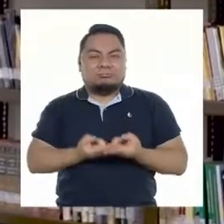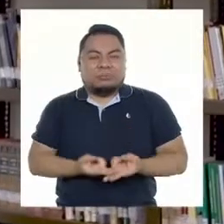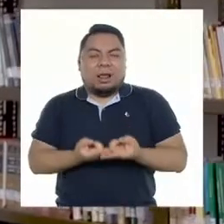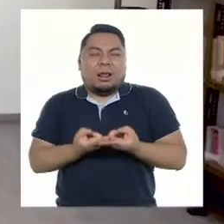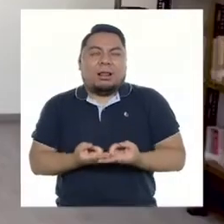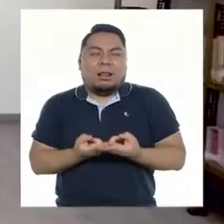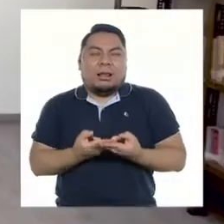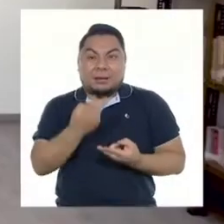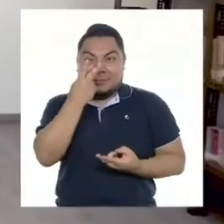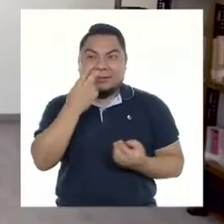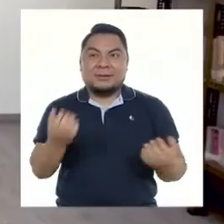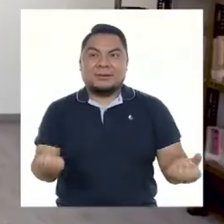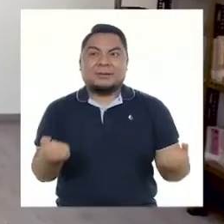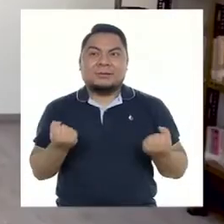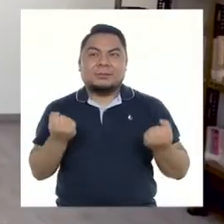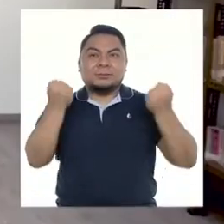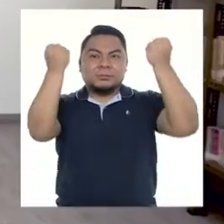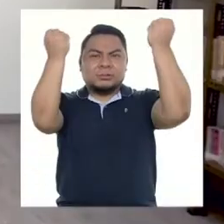¡Observen!